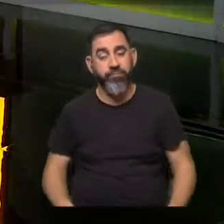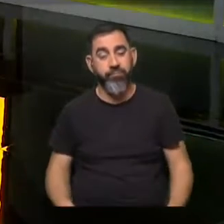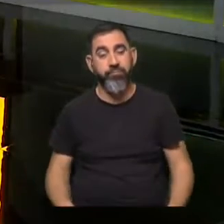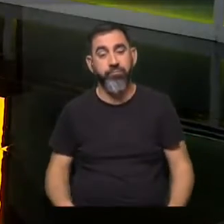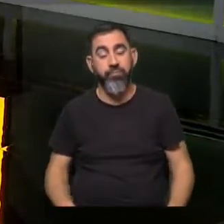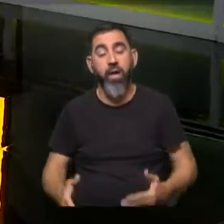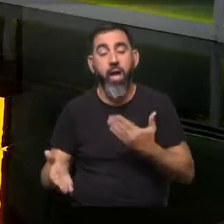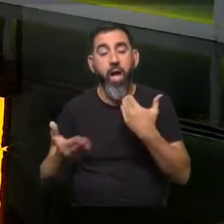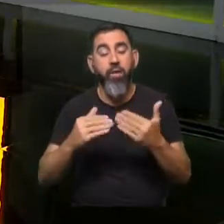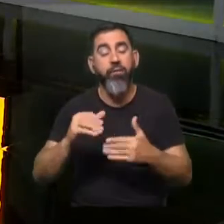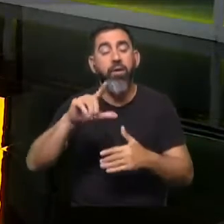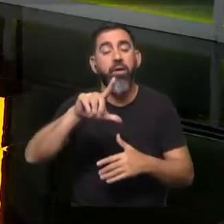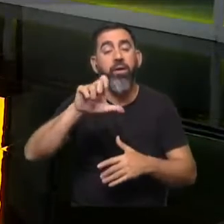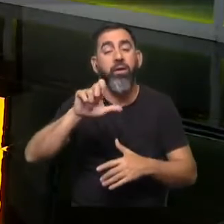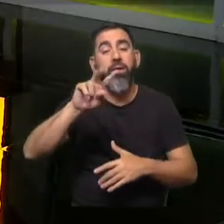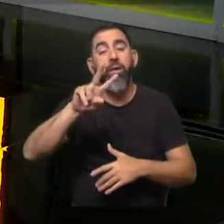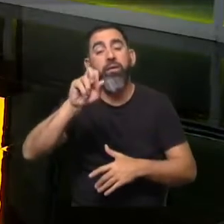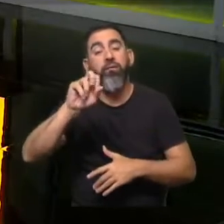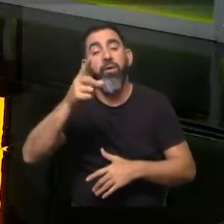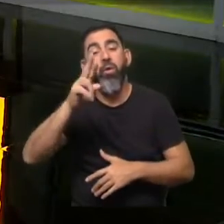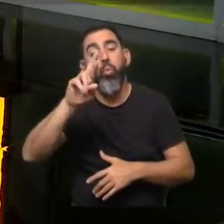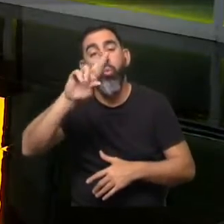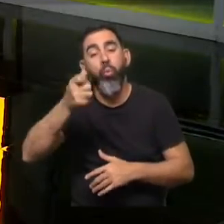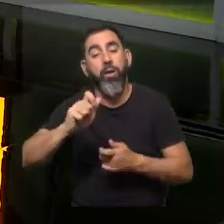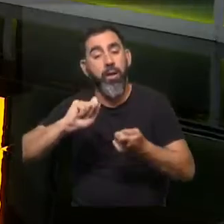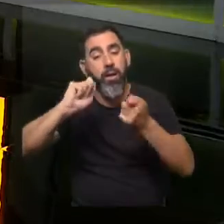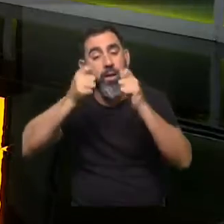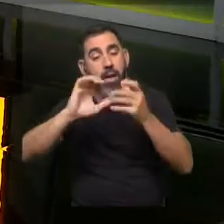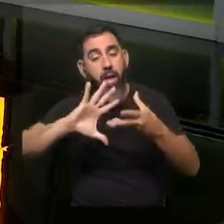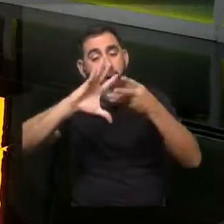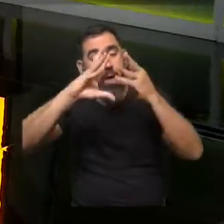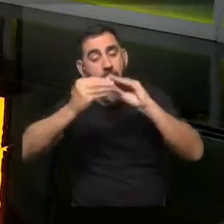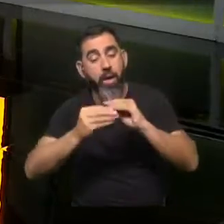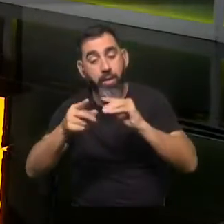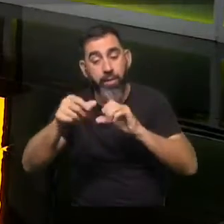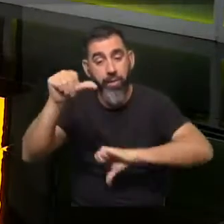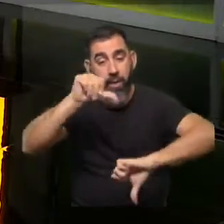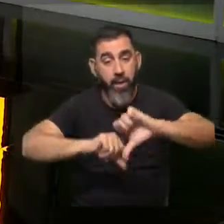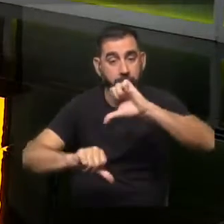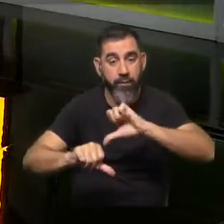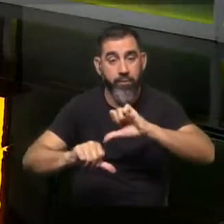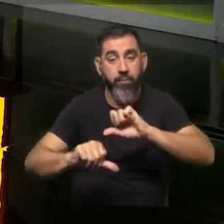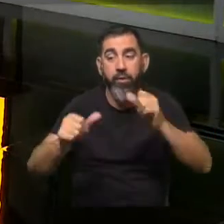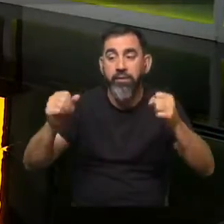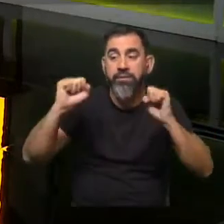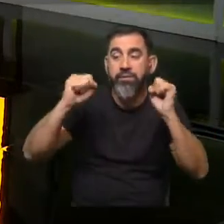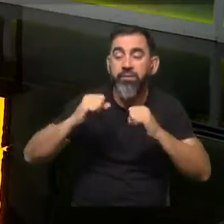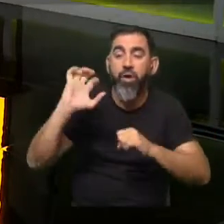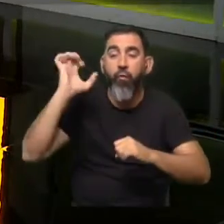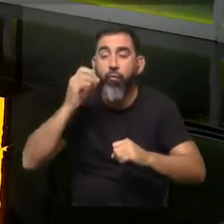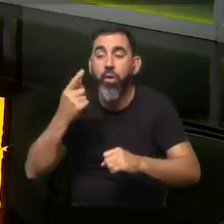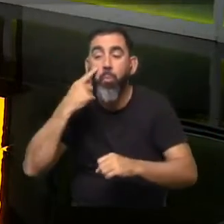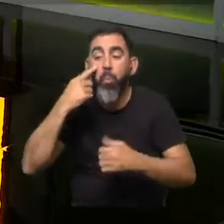y hablaba de la levadura, digamos, que se ha domesticado acá en Uruguay, en el laboratorio de ustedes, y me decían, no, pero hagamos una cerveza frutal, hay que probarlo